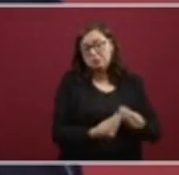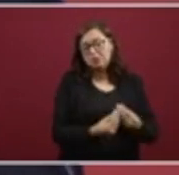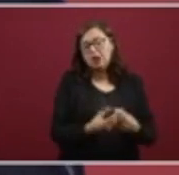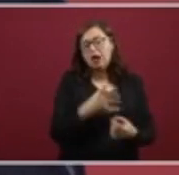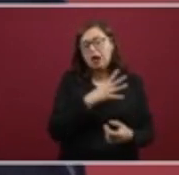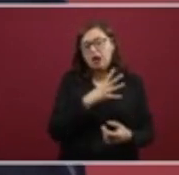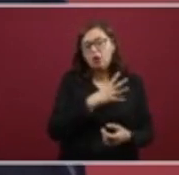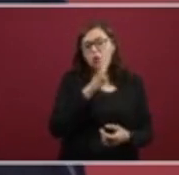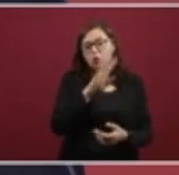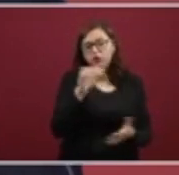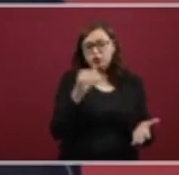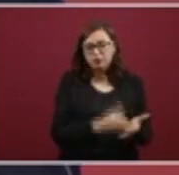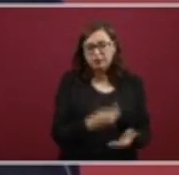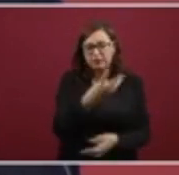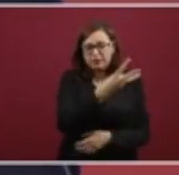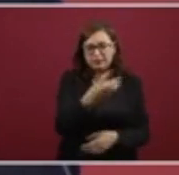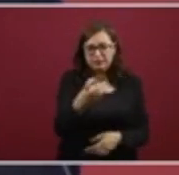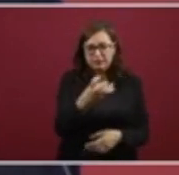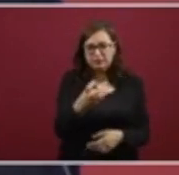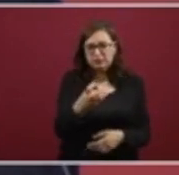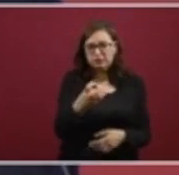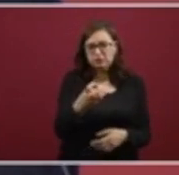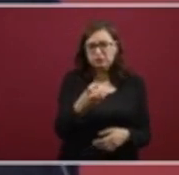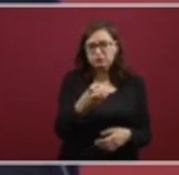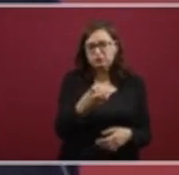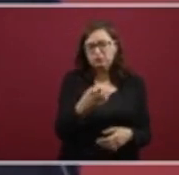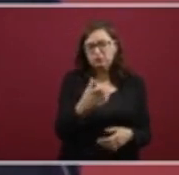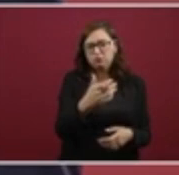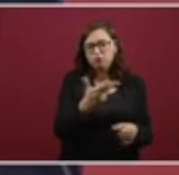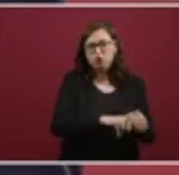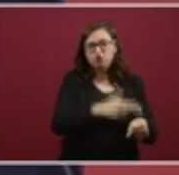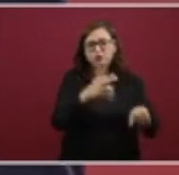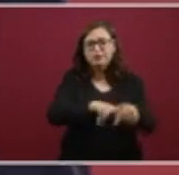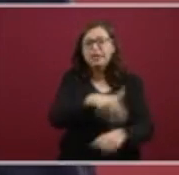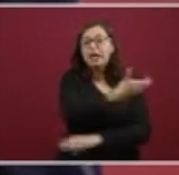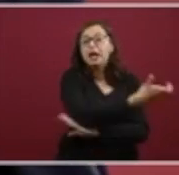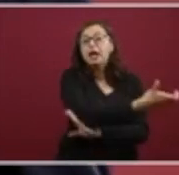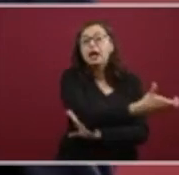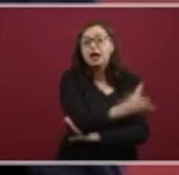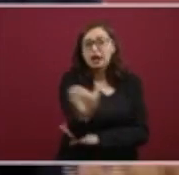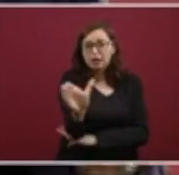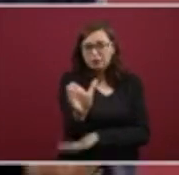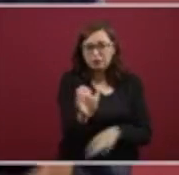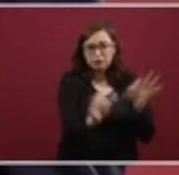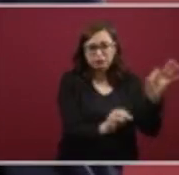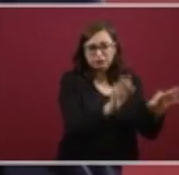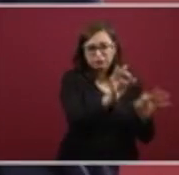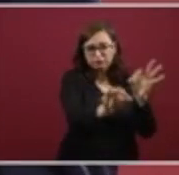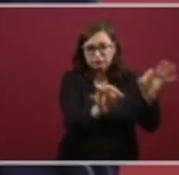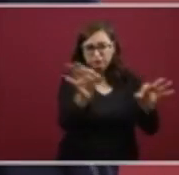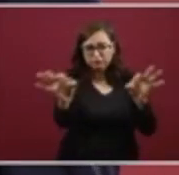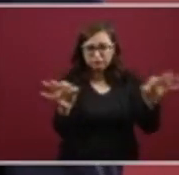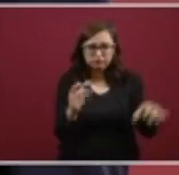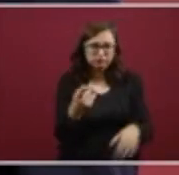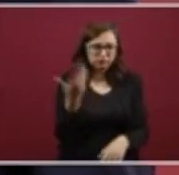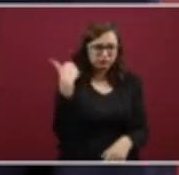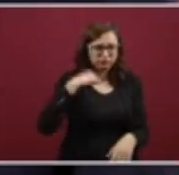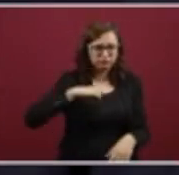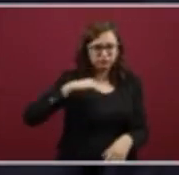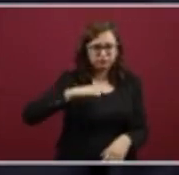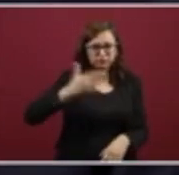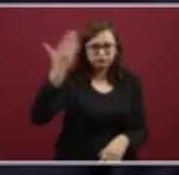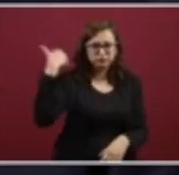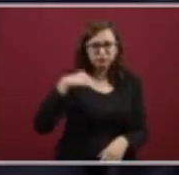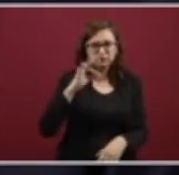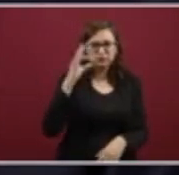4.300 unidades médicas rurales, que son a las que hizo referencia Zoe, que se crearon